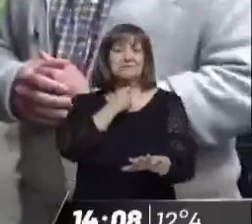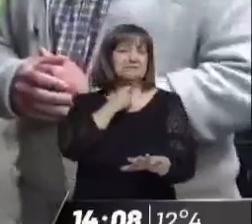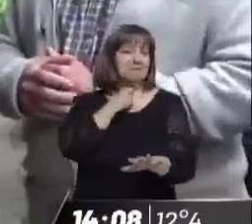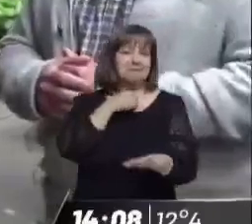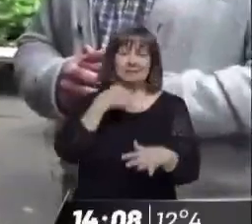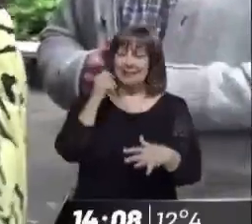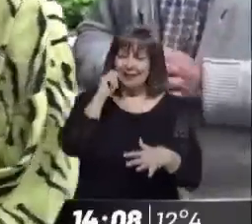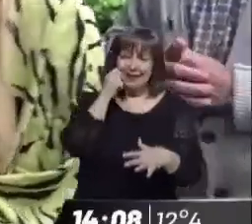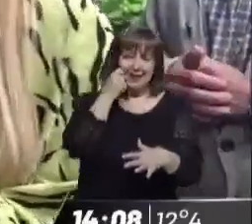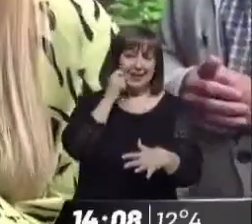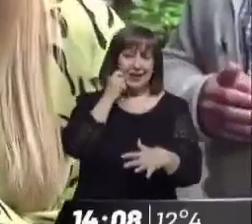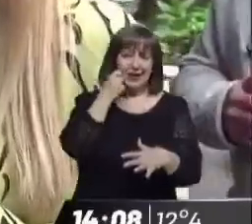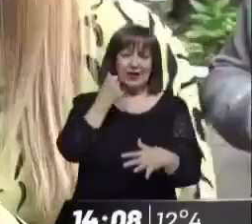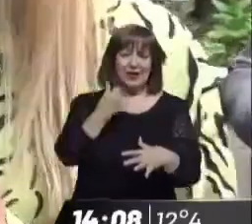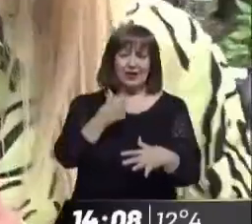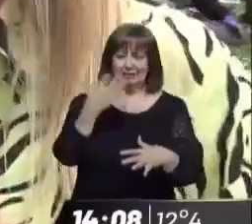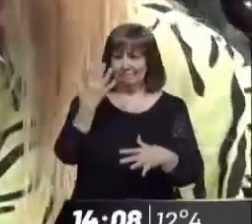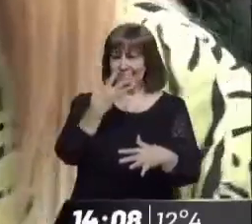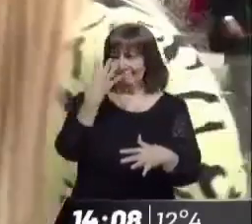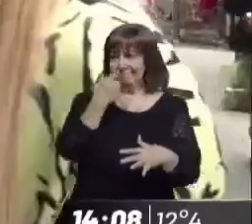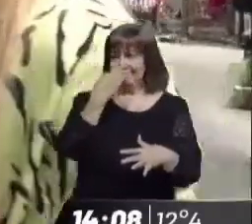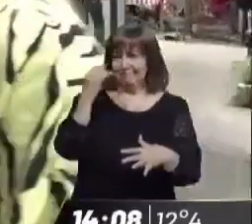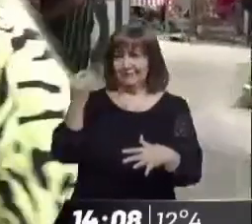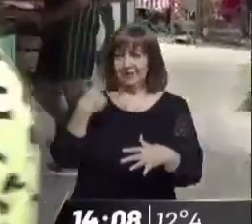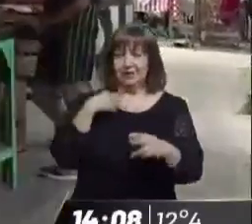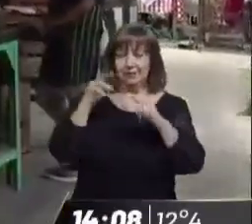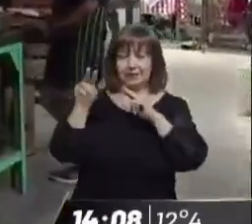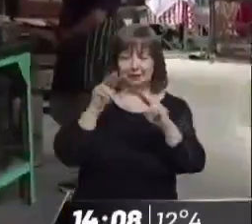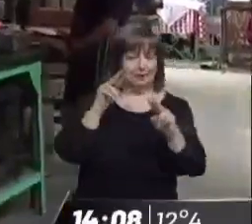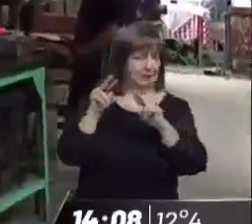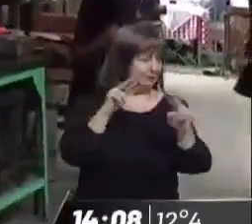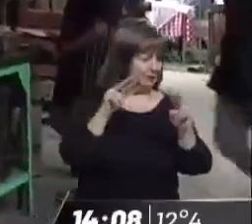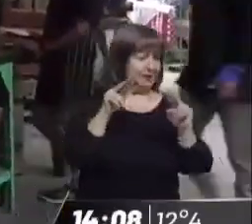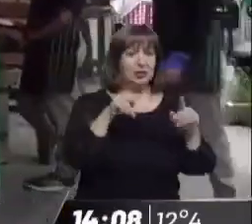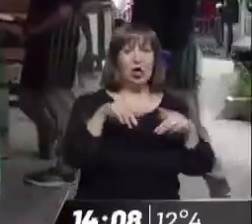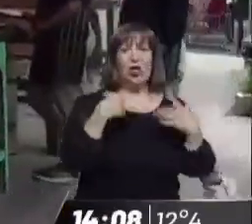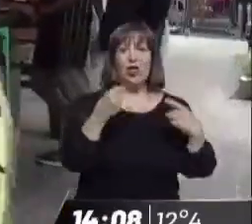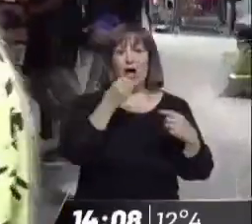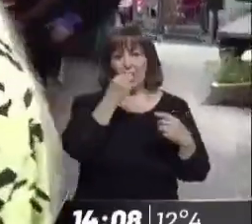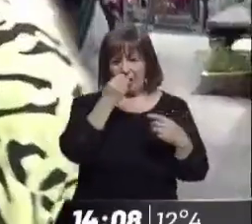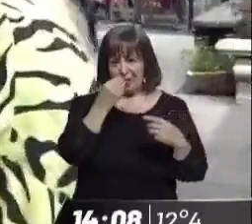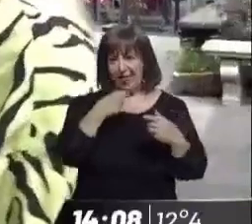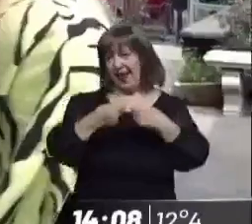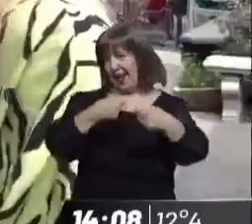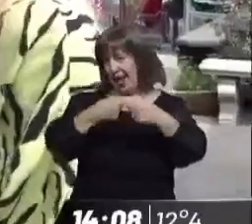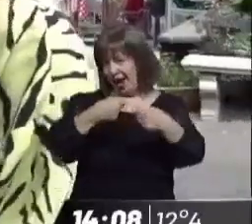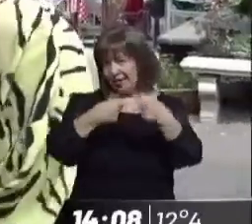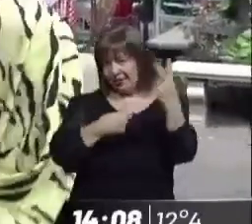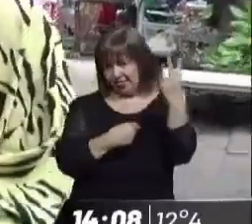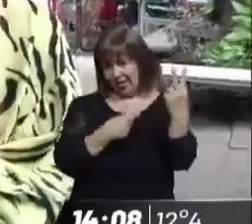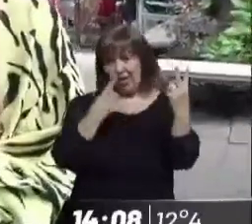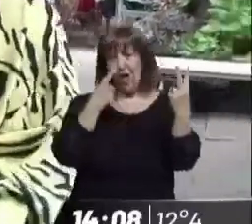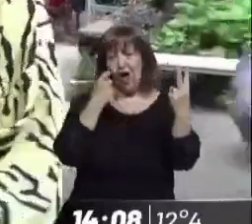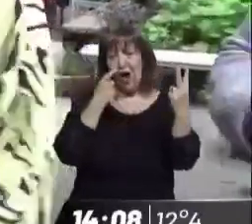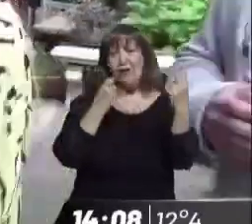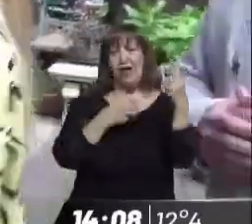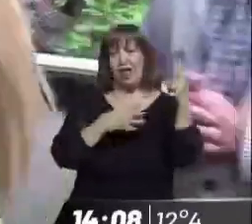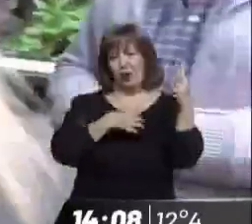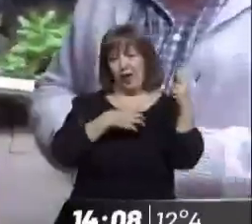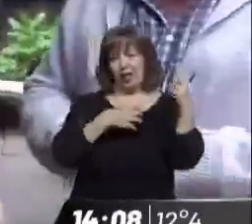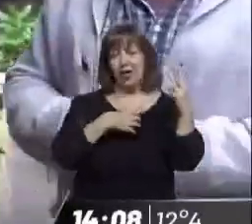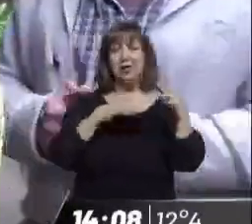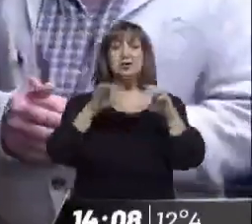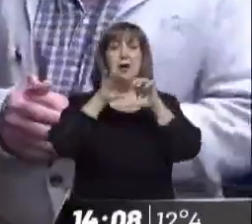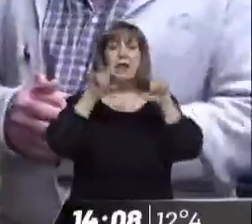los aromas, estoy acá aparte recorriendo y viendo cómo comen todos tan contentos. Veo que sale mucho el choripán